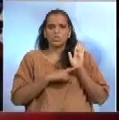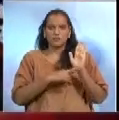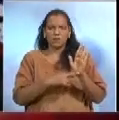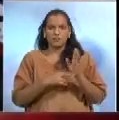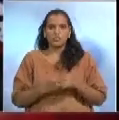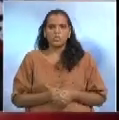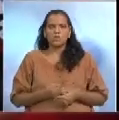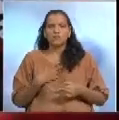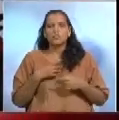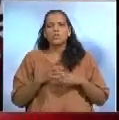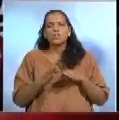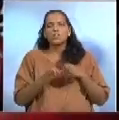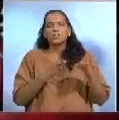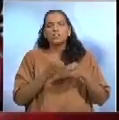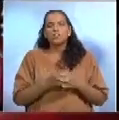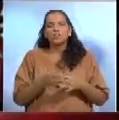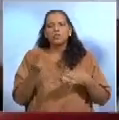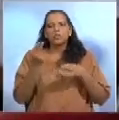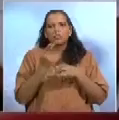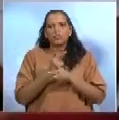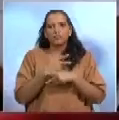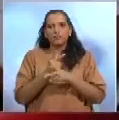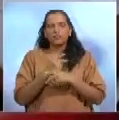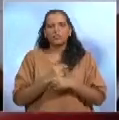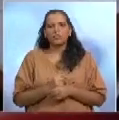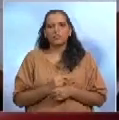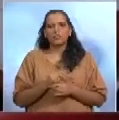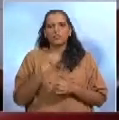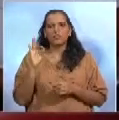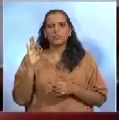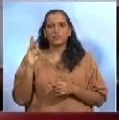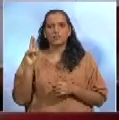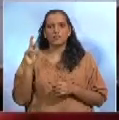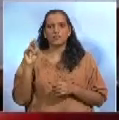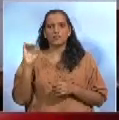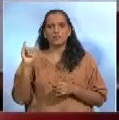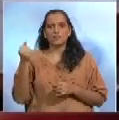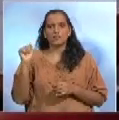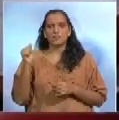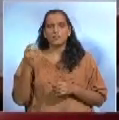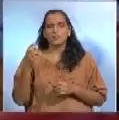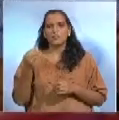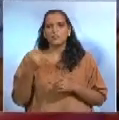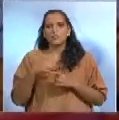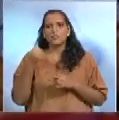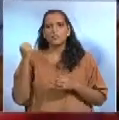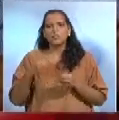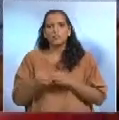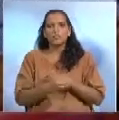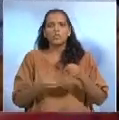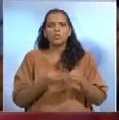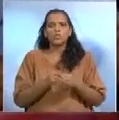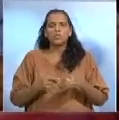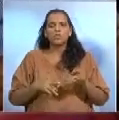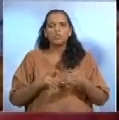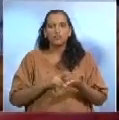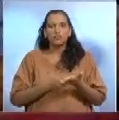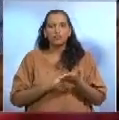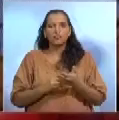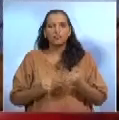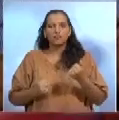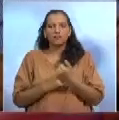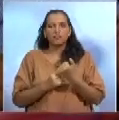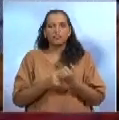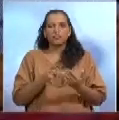Representantes de la Cámara de Producción que le integran la de turismo, pesquería, ganadería, entre otras, se reunieron para fortalecer las propuestas